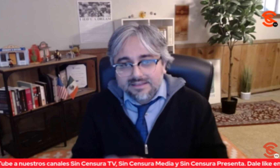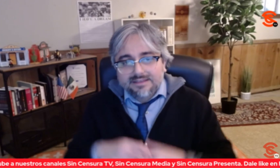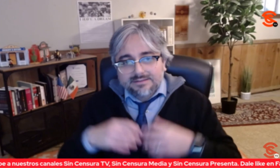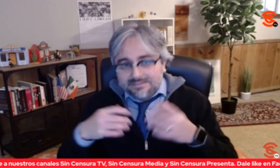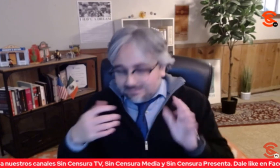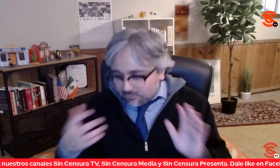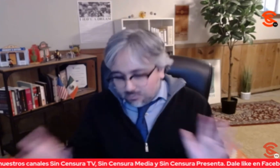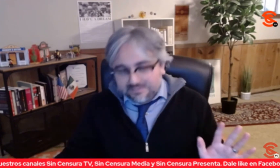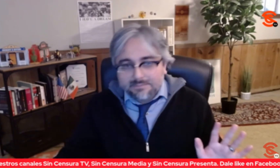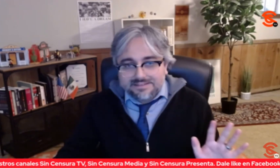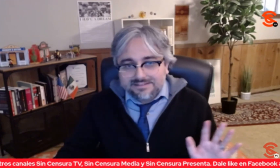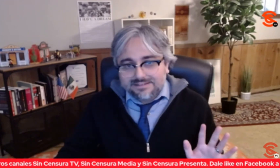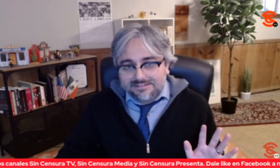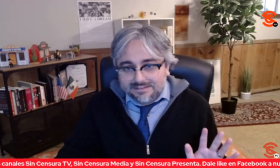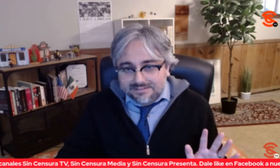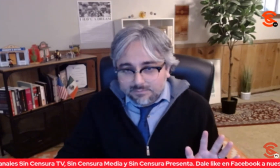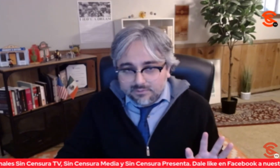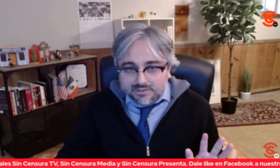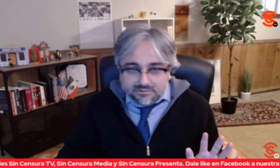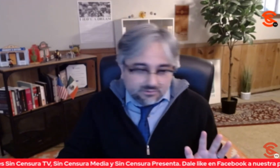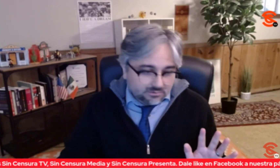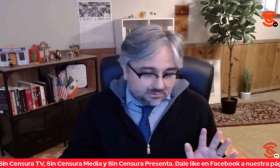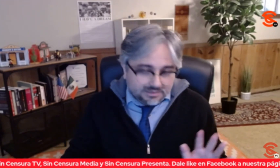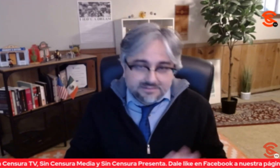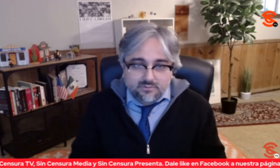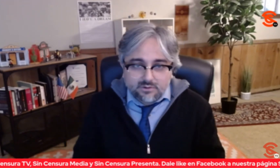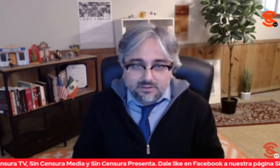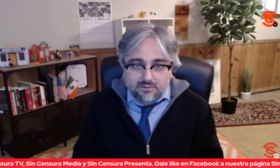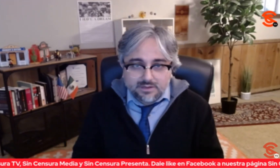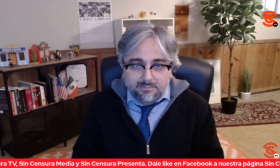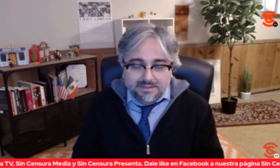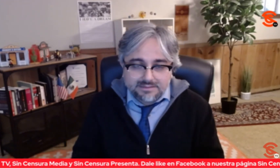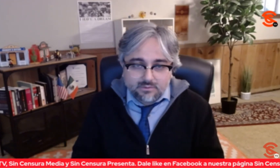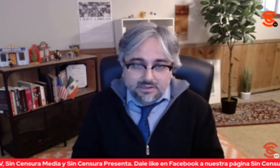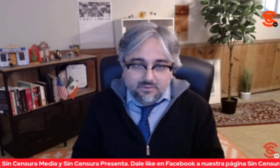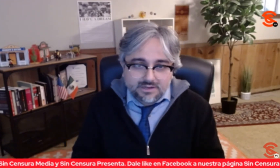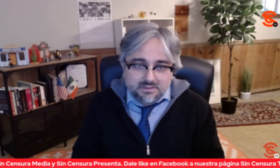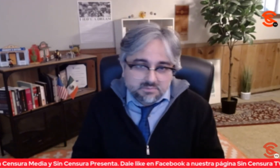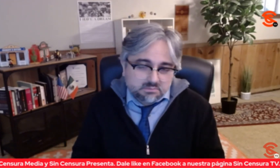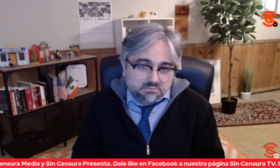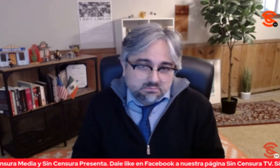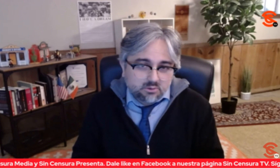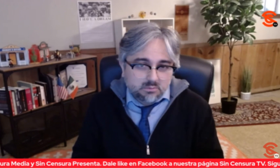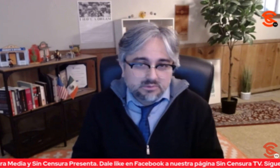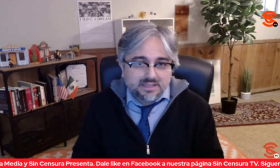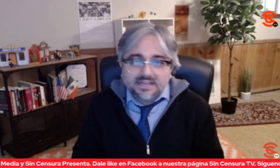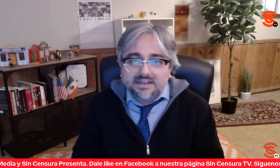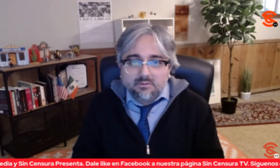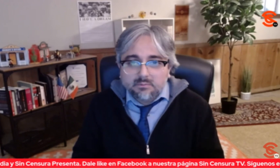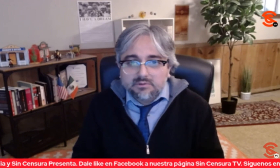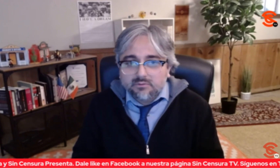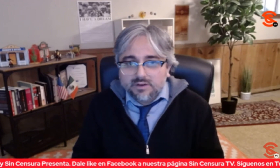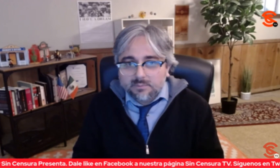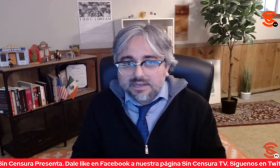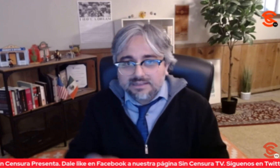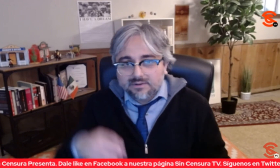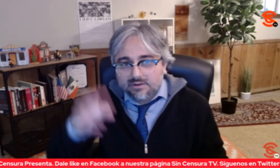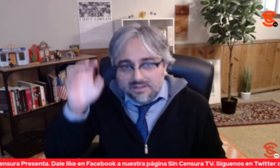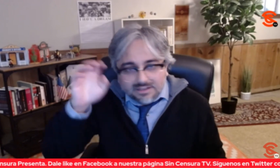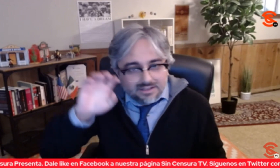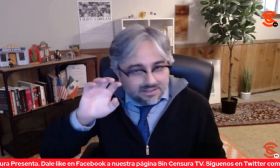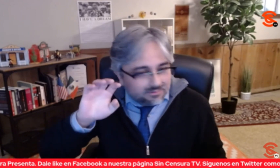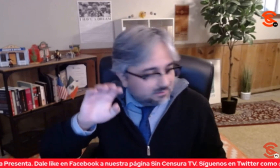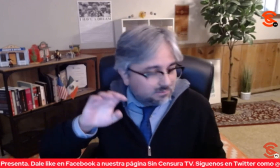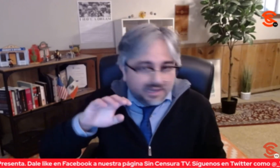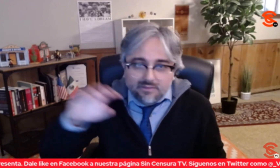humanidad. Supuestamente se le sigue ese proceso. Nancy Flores lo ha planteado una y otra vez, pero no vemos nada claro y vemos a un Felipe